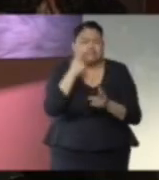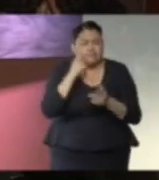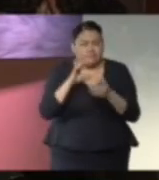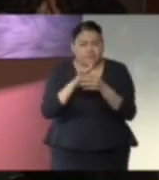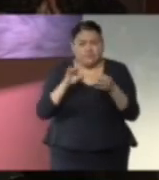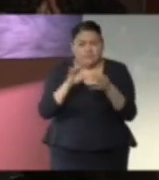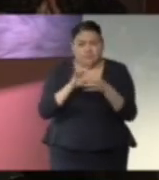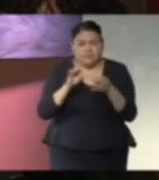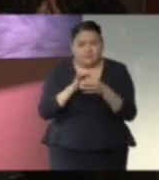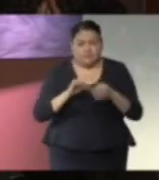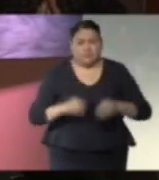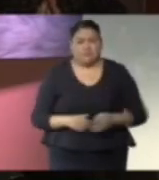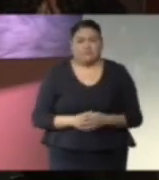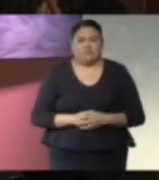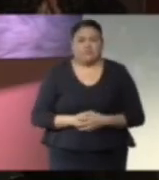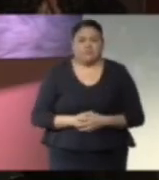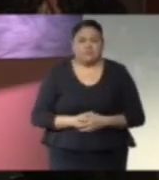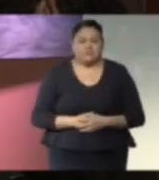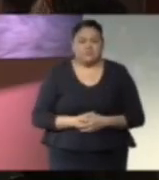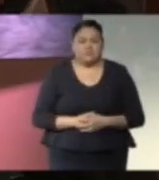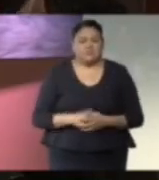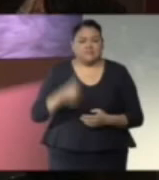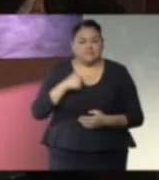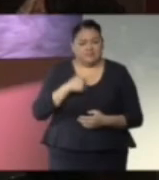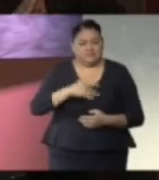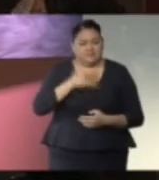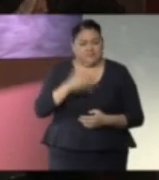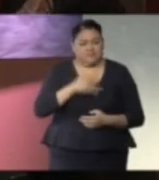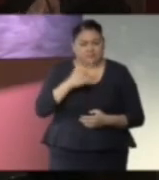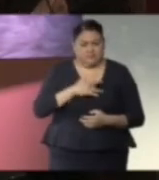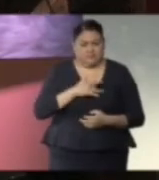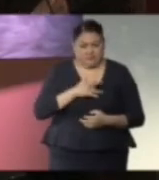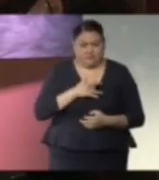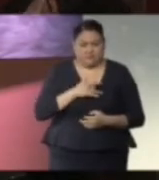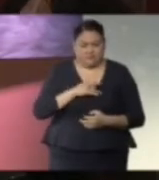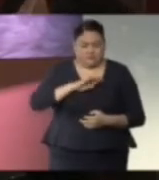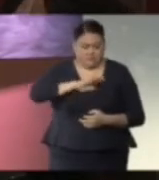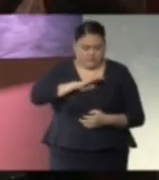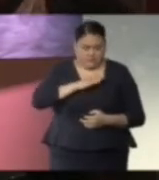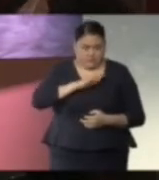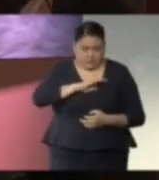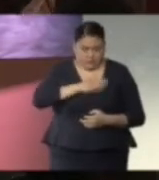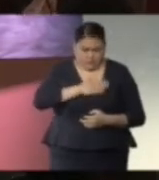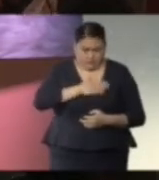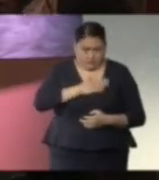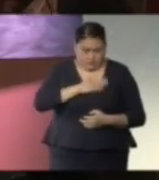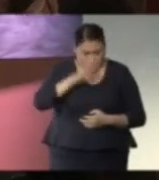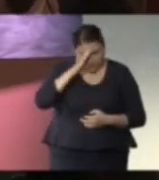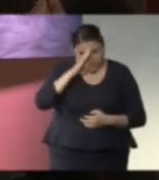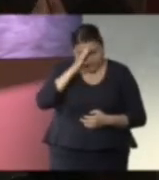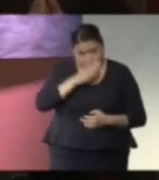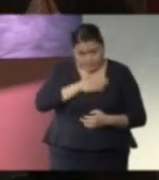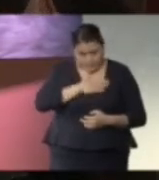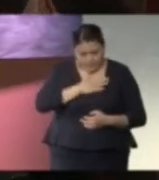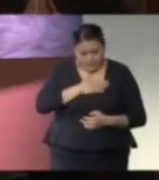De hecho, creo que la pregunta que yo me hago, soy yo la que tengo que mover esto, ¿verdad?